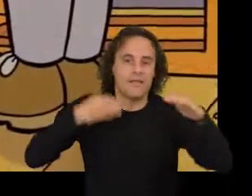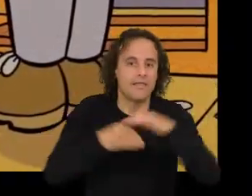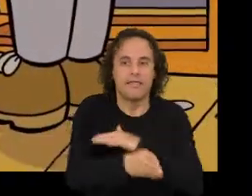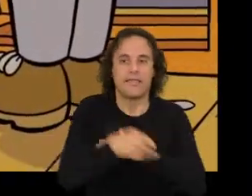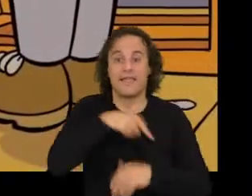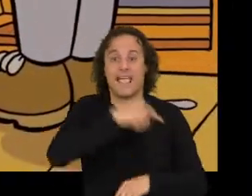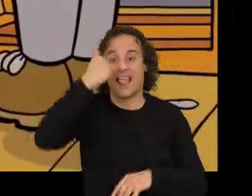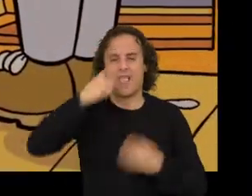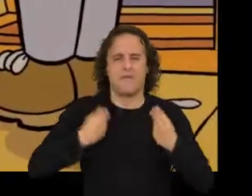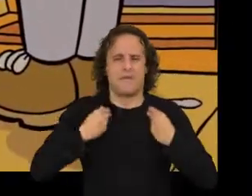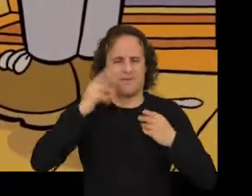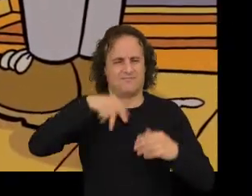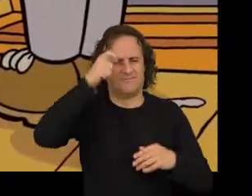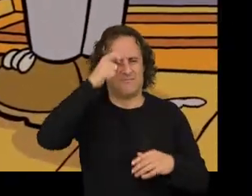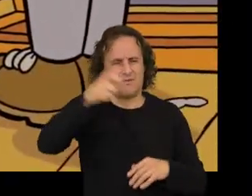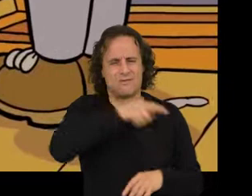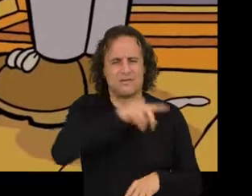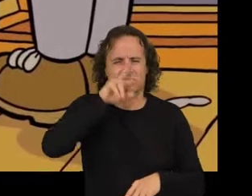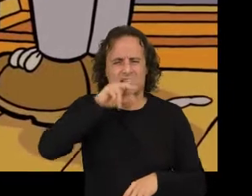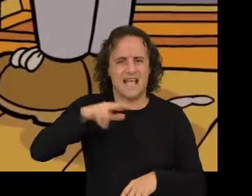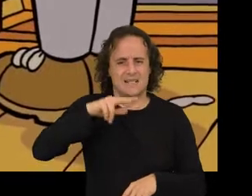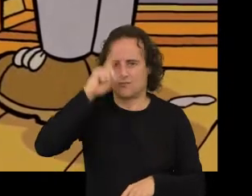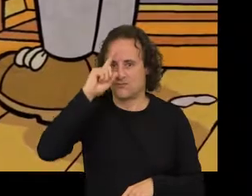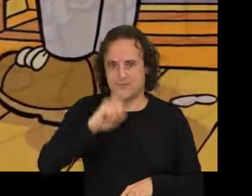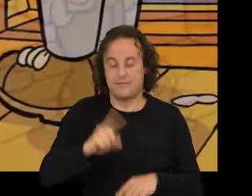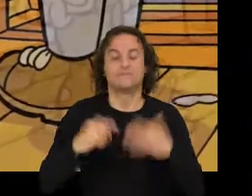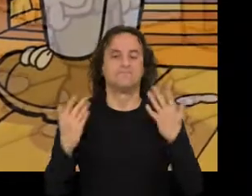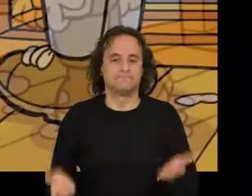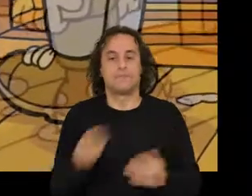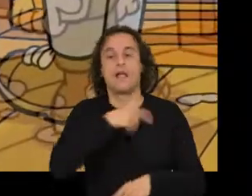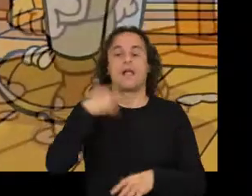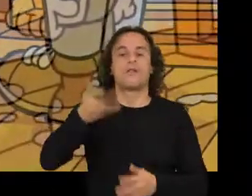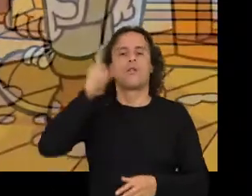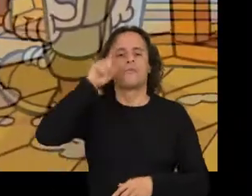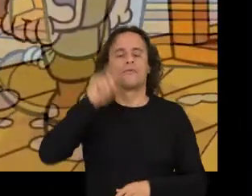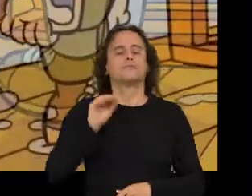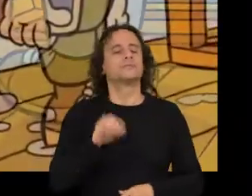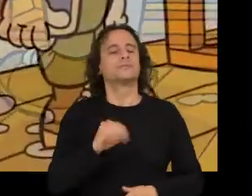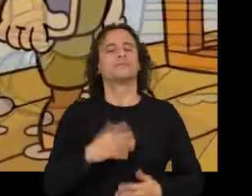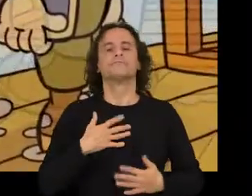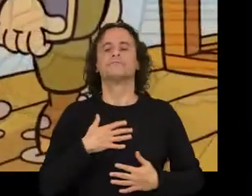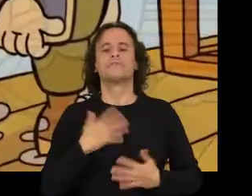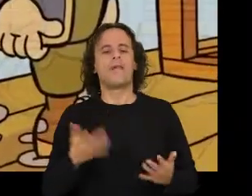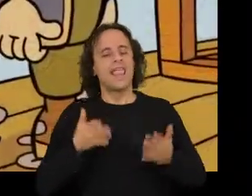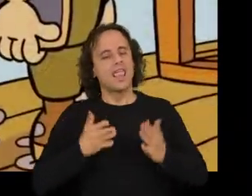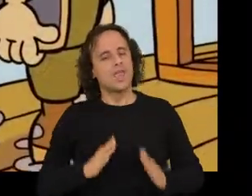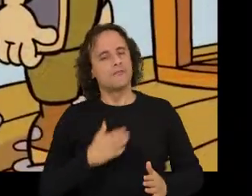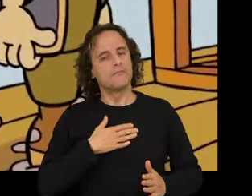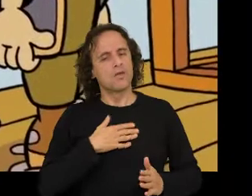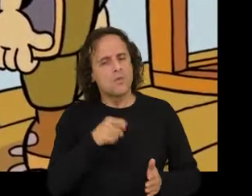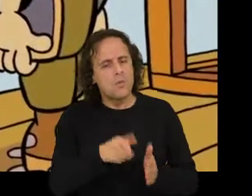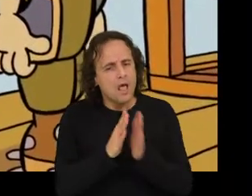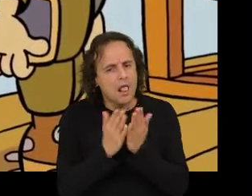un neno da aldea que non falaba castelán e o mestre preguntoulle: ¿No traes tus libros, hijo